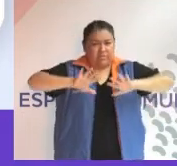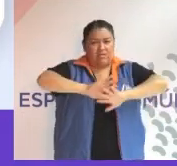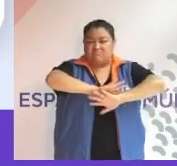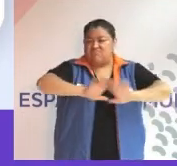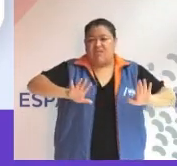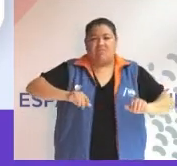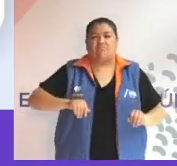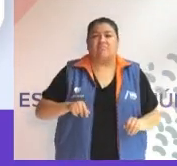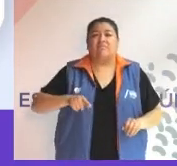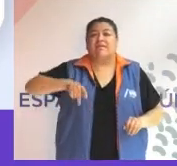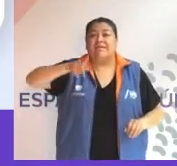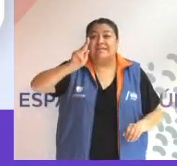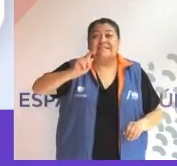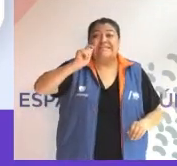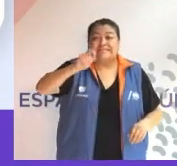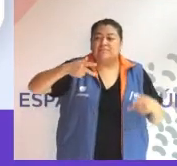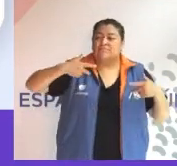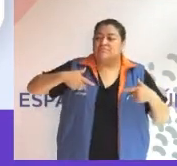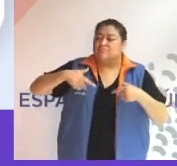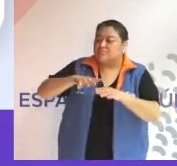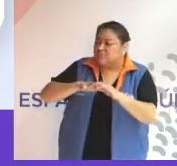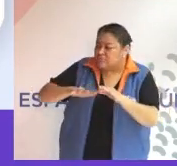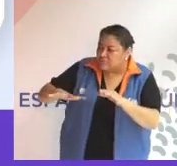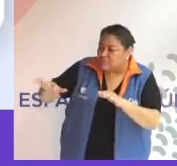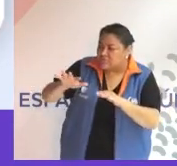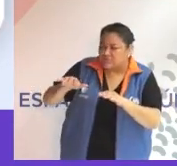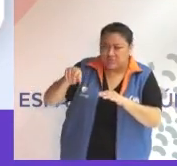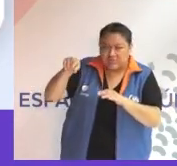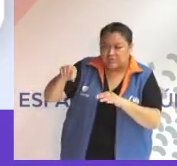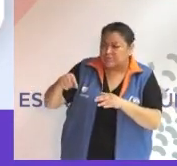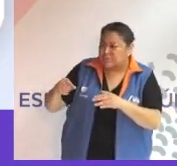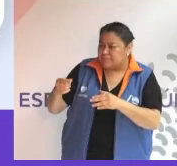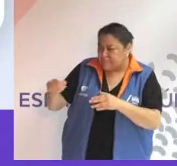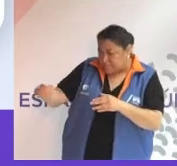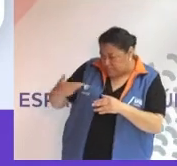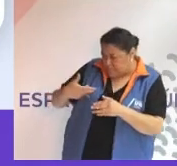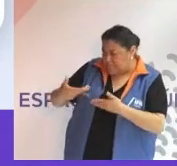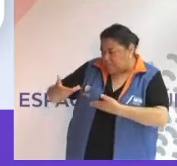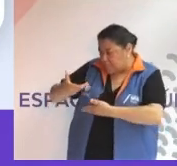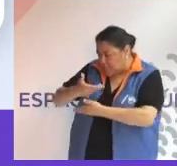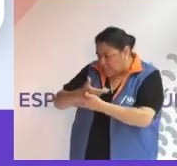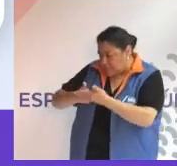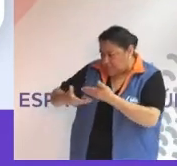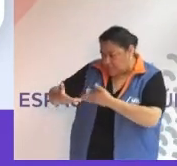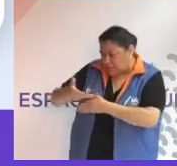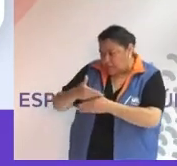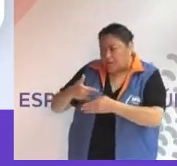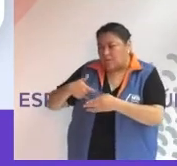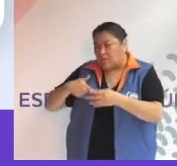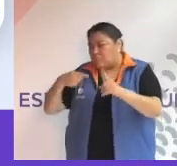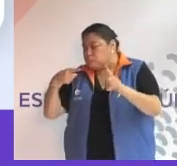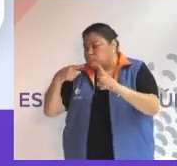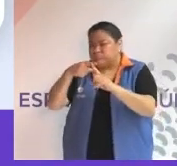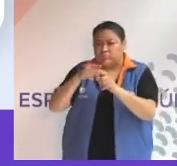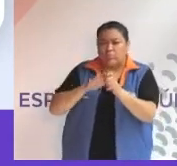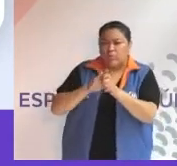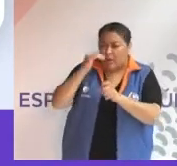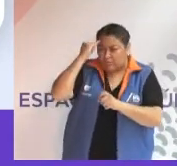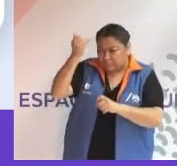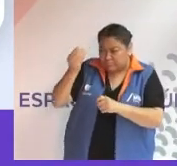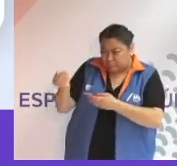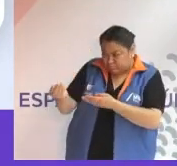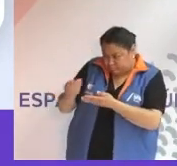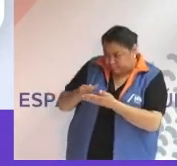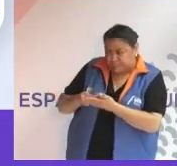en que los propios beneficiarios sean participantes de la definición de las soluciones, que